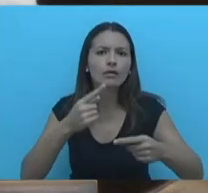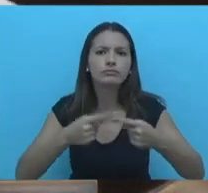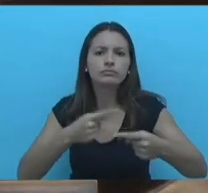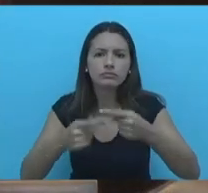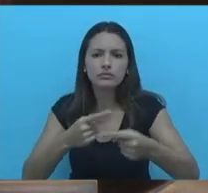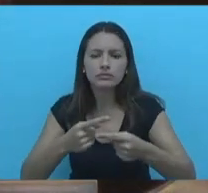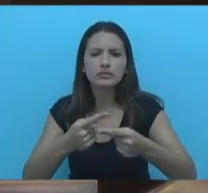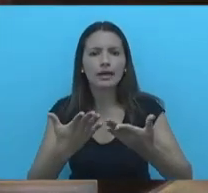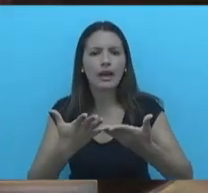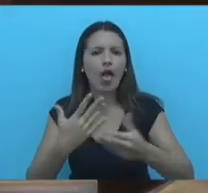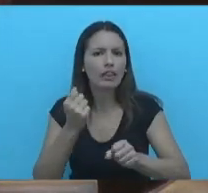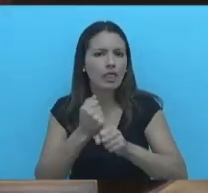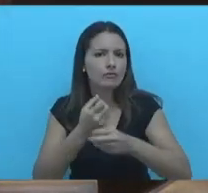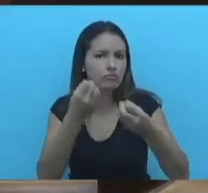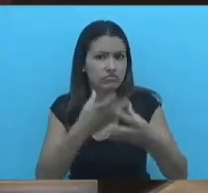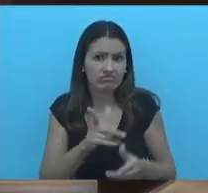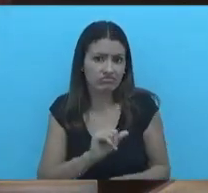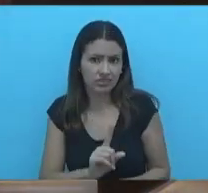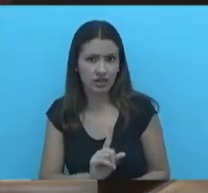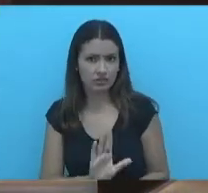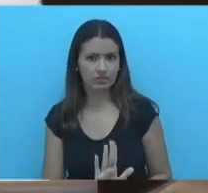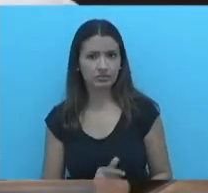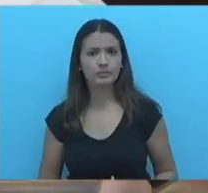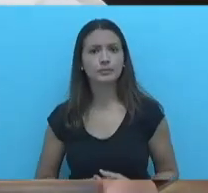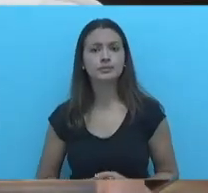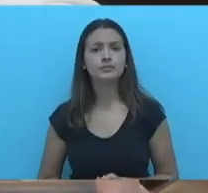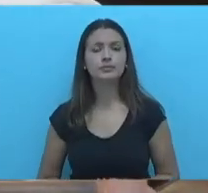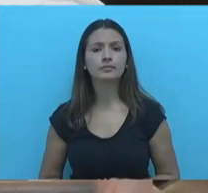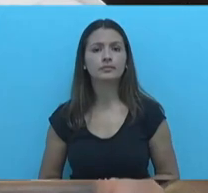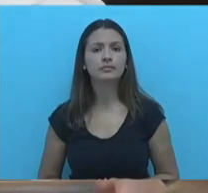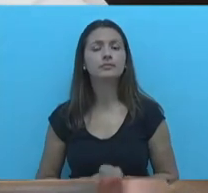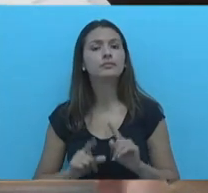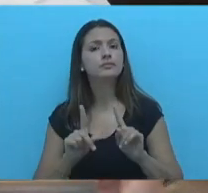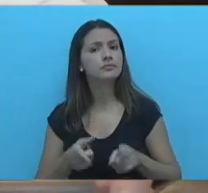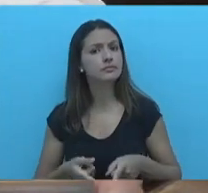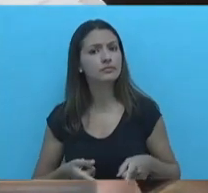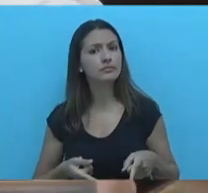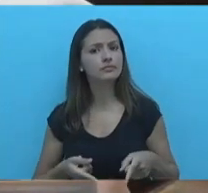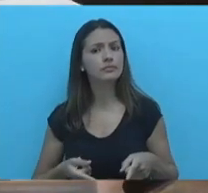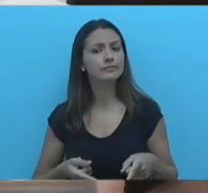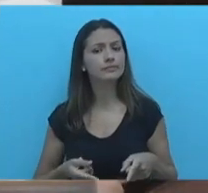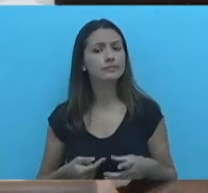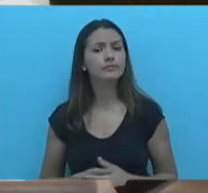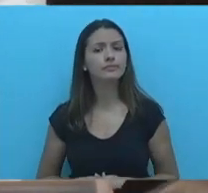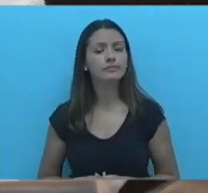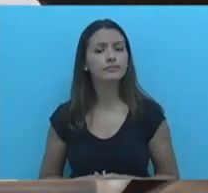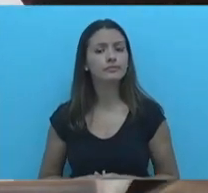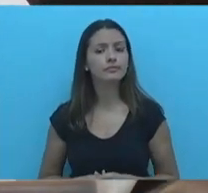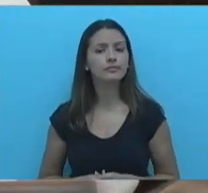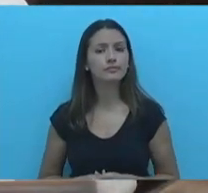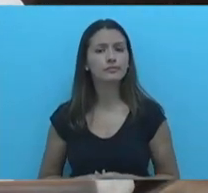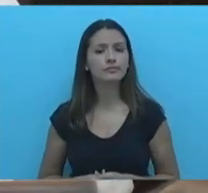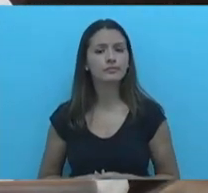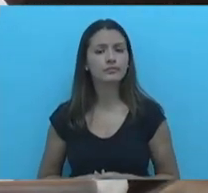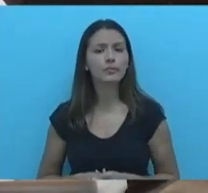de eficiencia. Y finalmente también reclama que la aprobación del